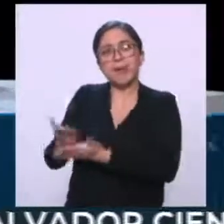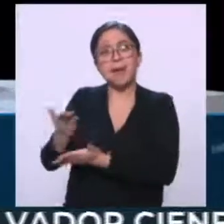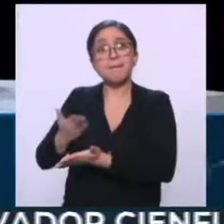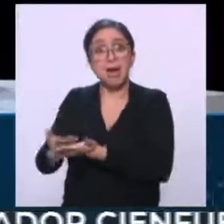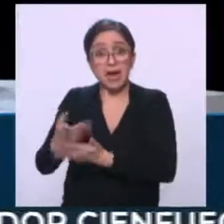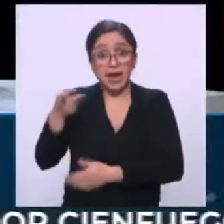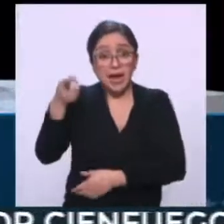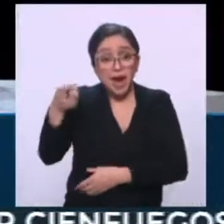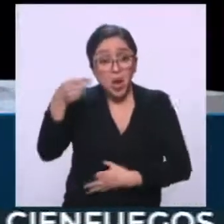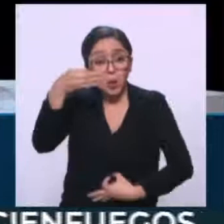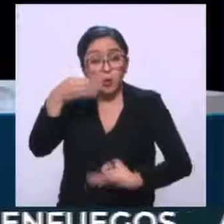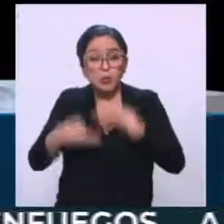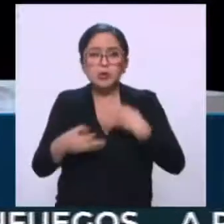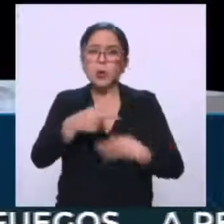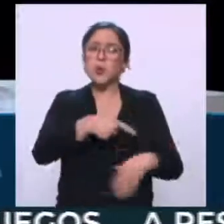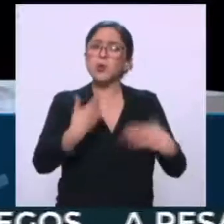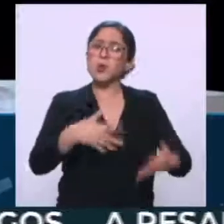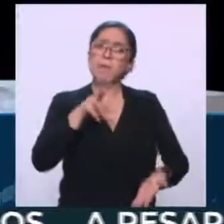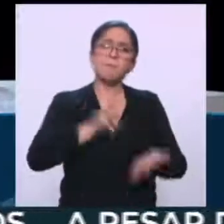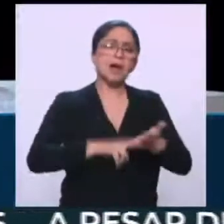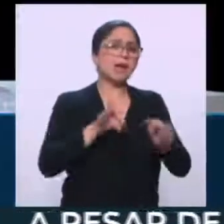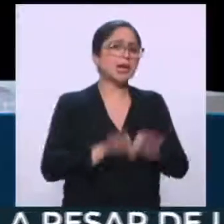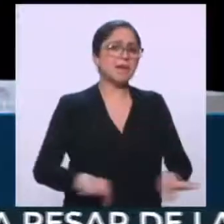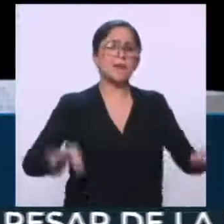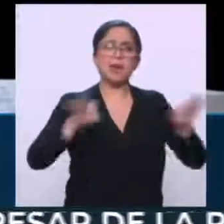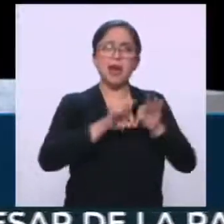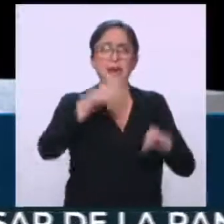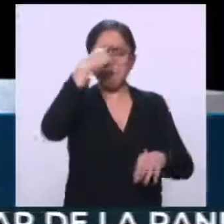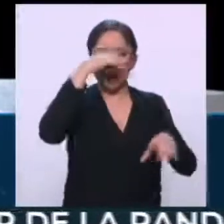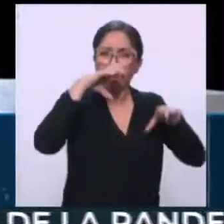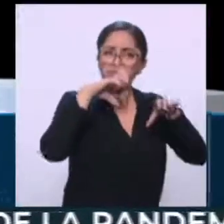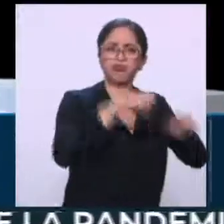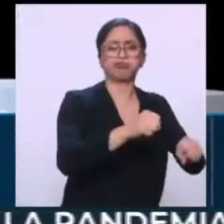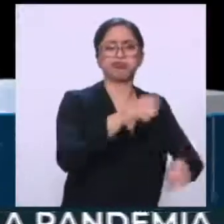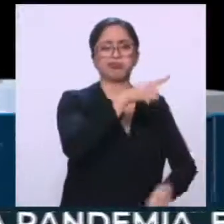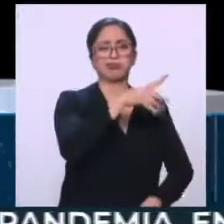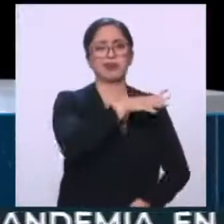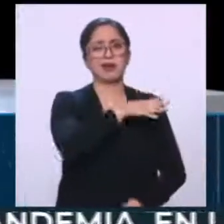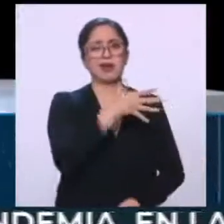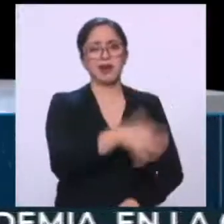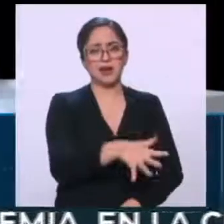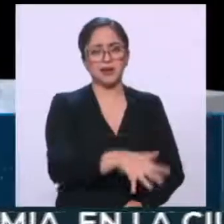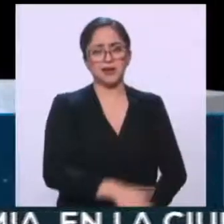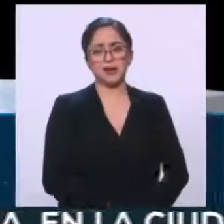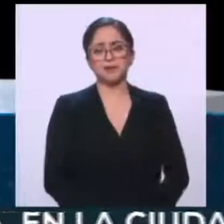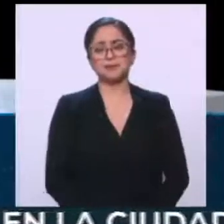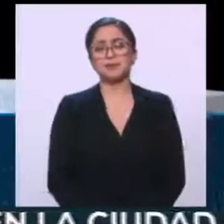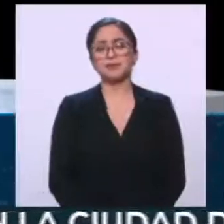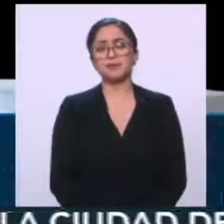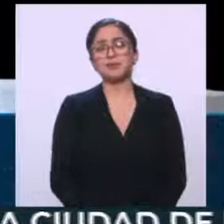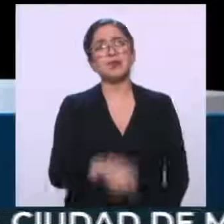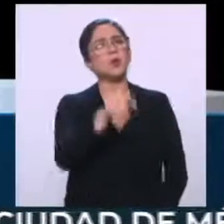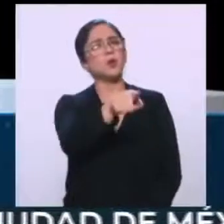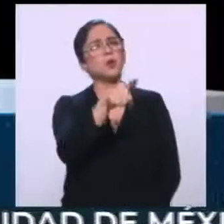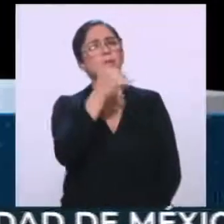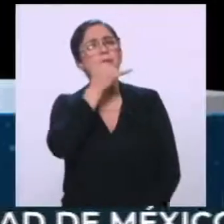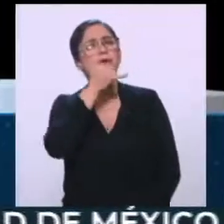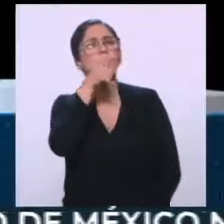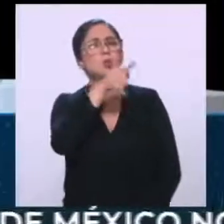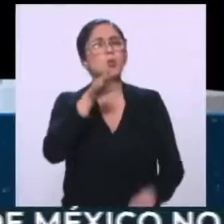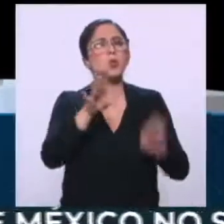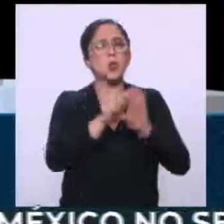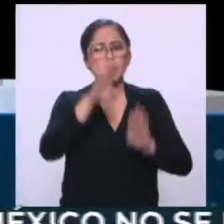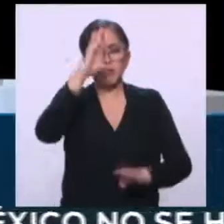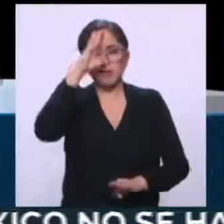el gobierno mexicano esta situación de Cienfuegos. Justo, Jonathan, ¿cómo ves al sistema de impartición de justicia en nuestro país para enfrentar